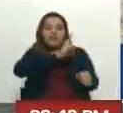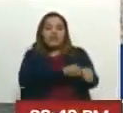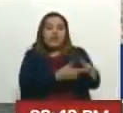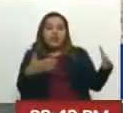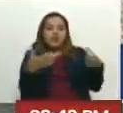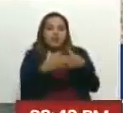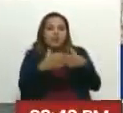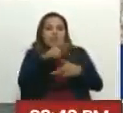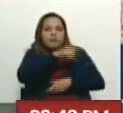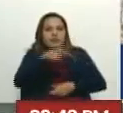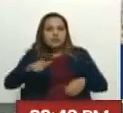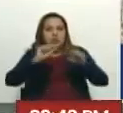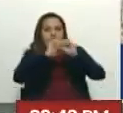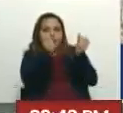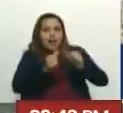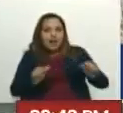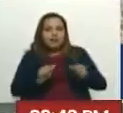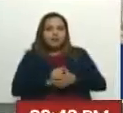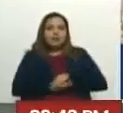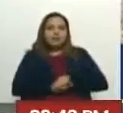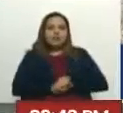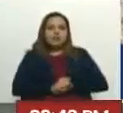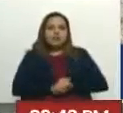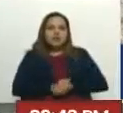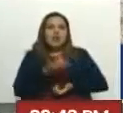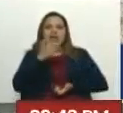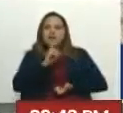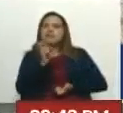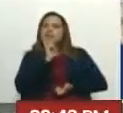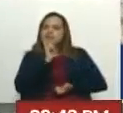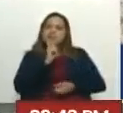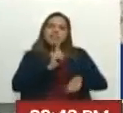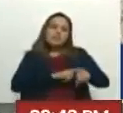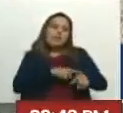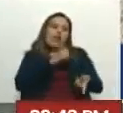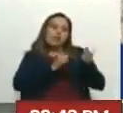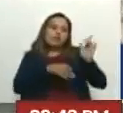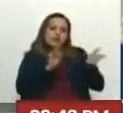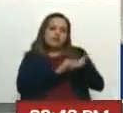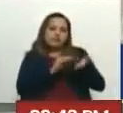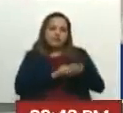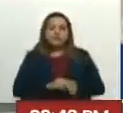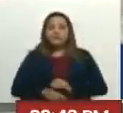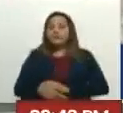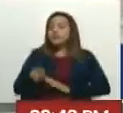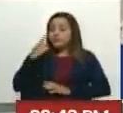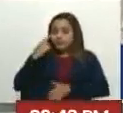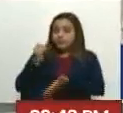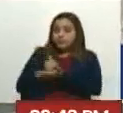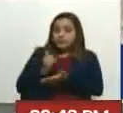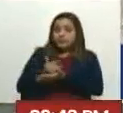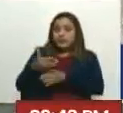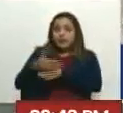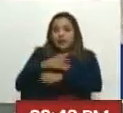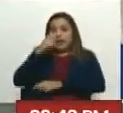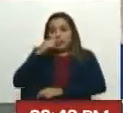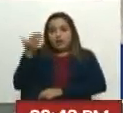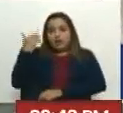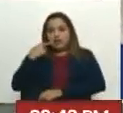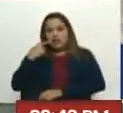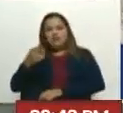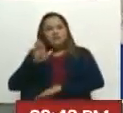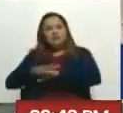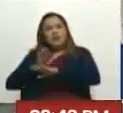de artistas que las pasan difícil. Fíjate que la vez pasada también hablamos de por qué llamarle